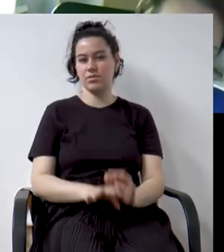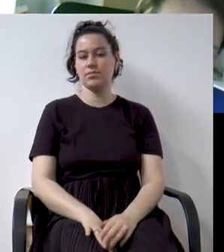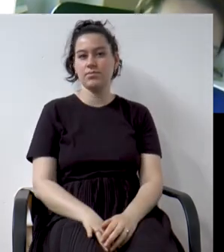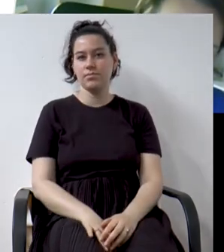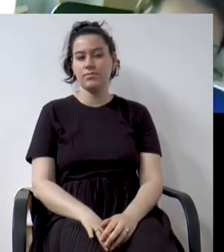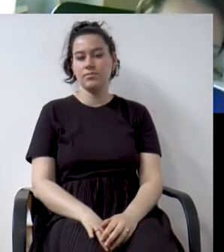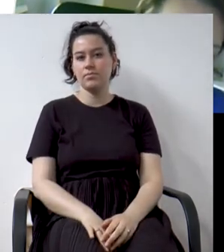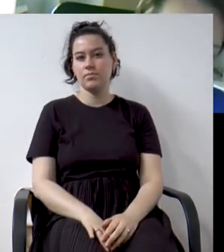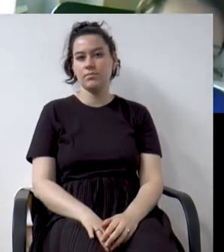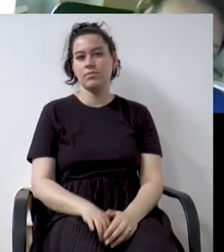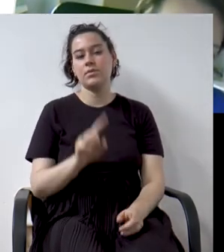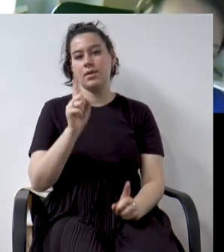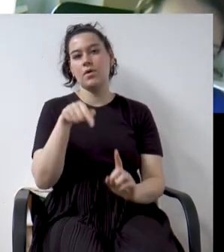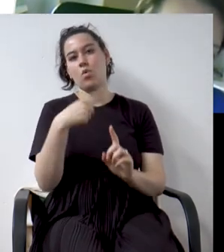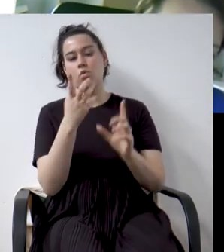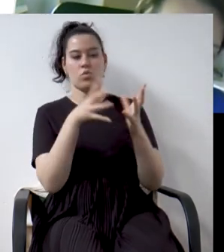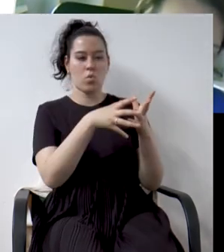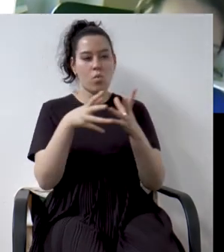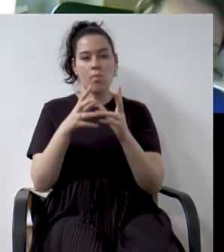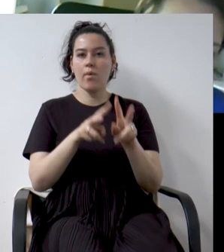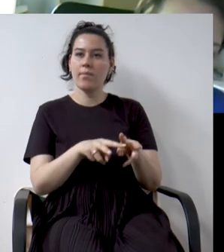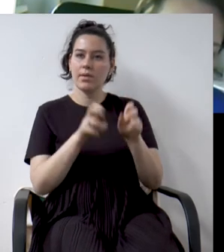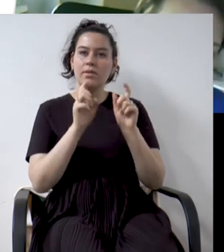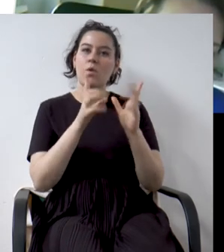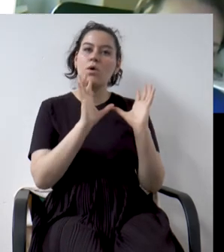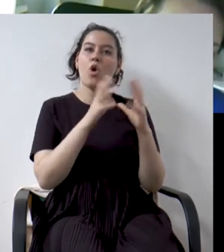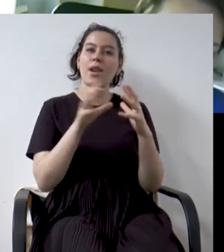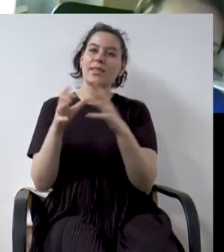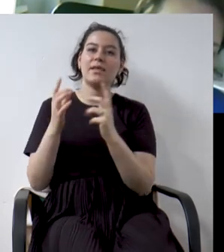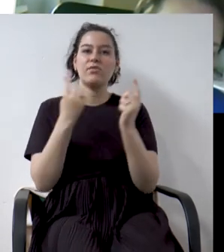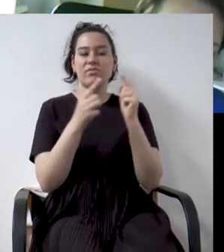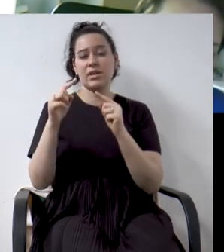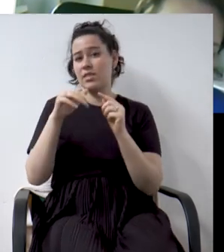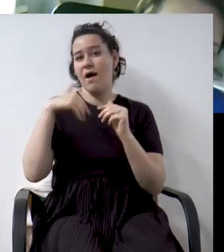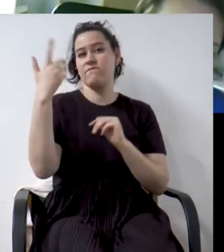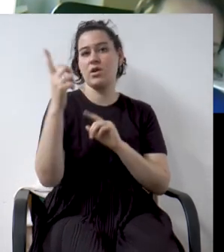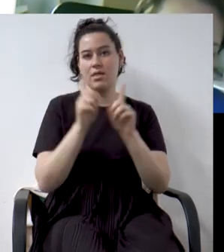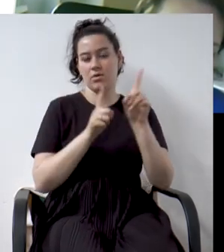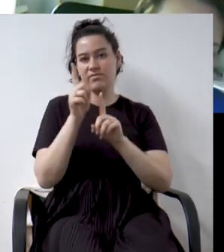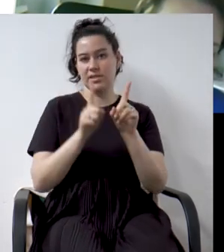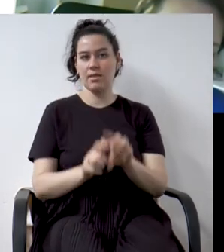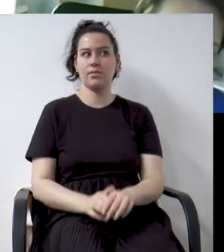¿no? Con otros grupos de investigación y con otros colectivos por fuera de la universidad.